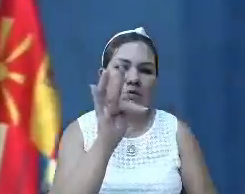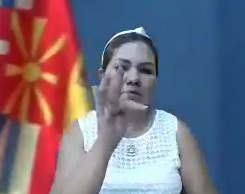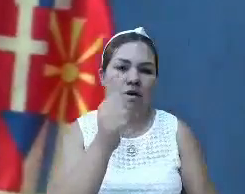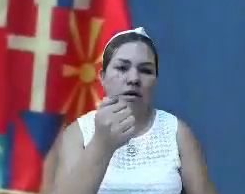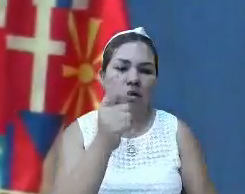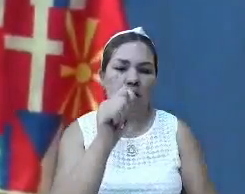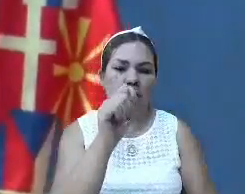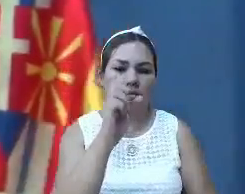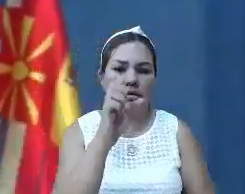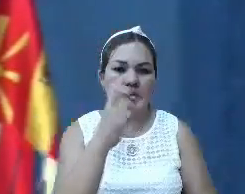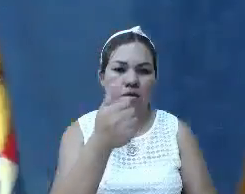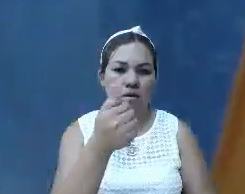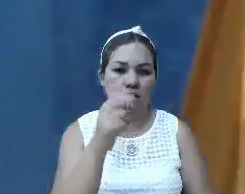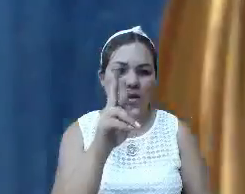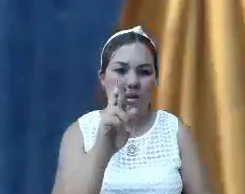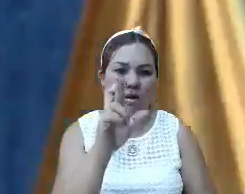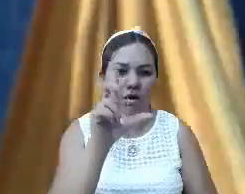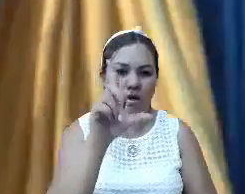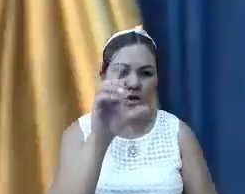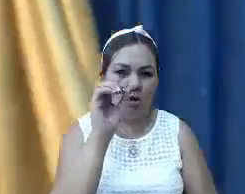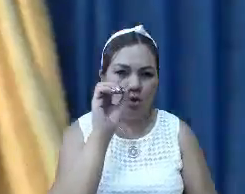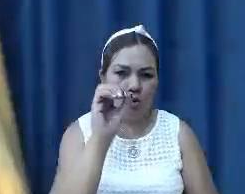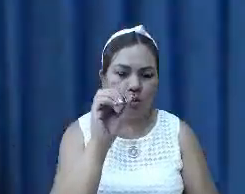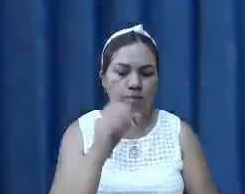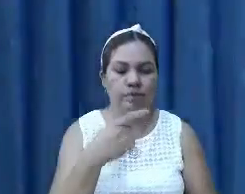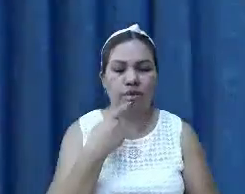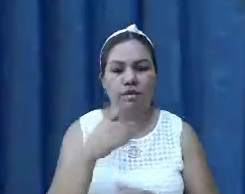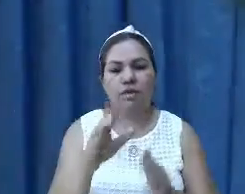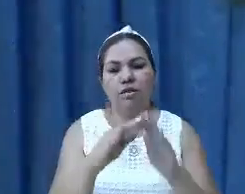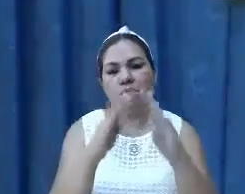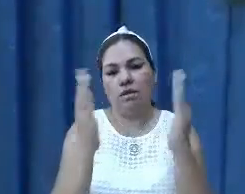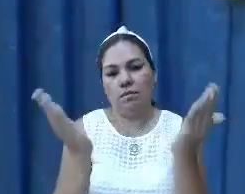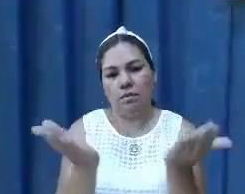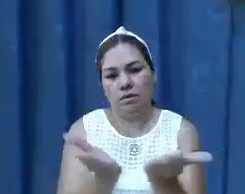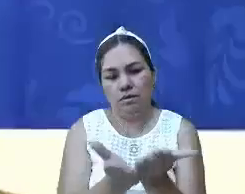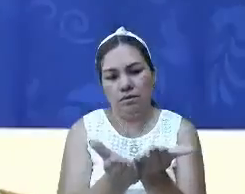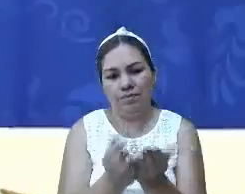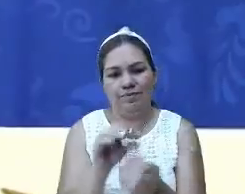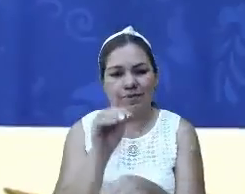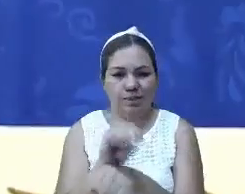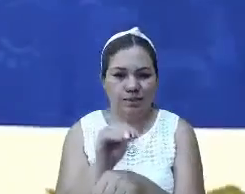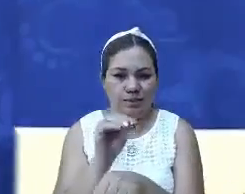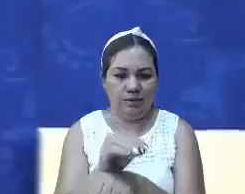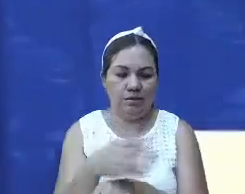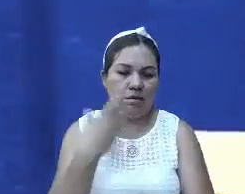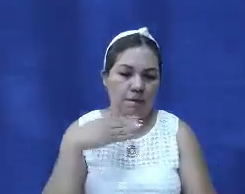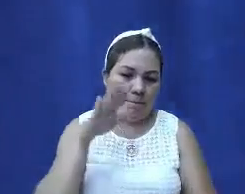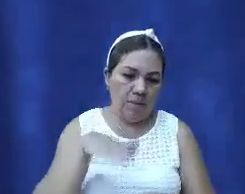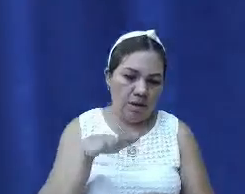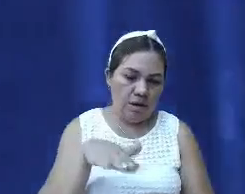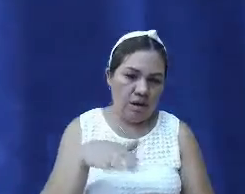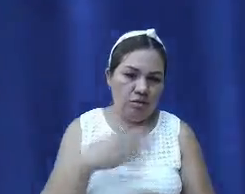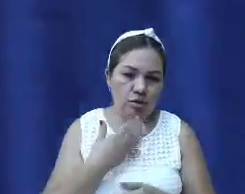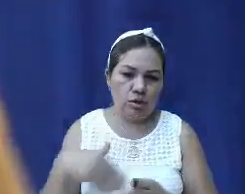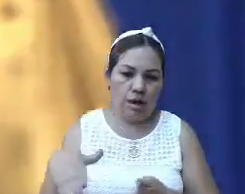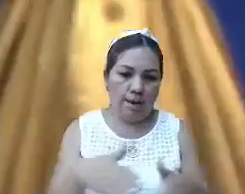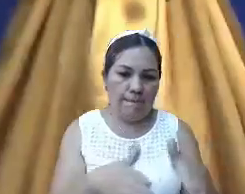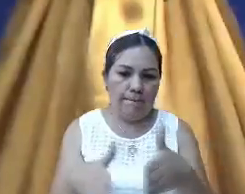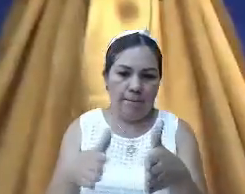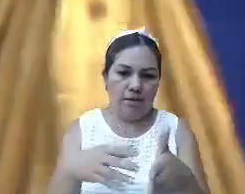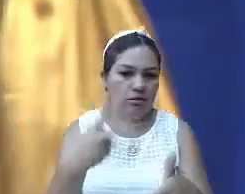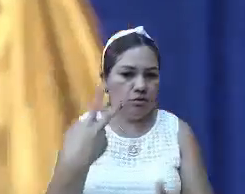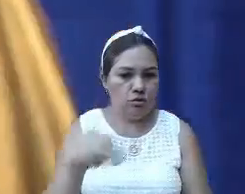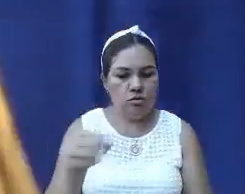Amén. ¿Qué dice la escritura? Instruye al niño en su camino y cuando fuere grande no se apartará de